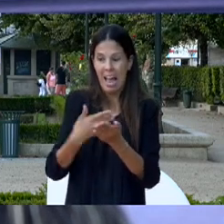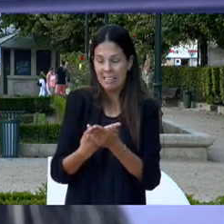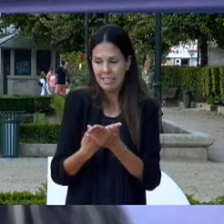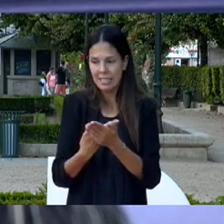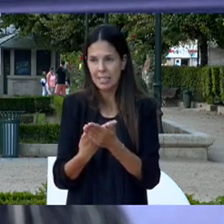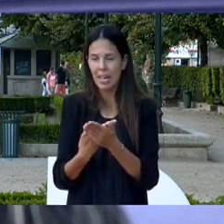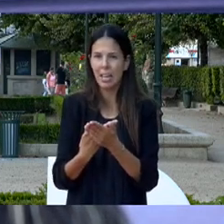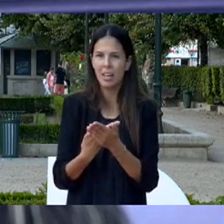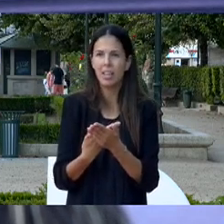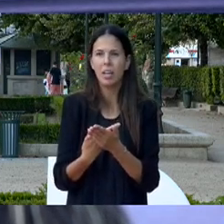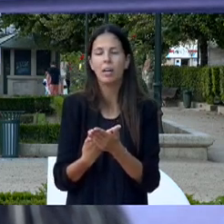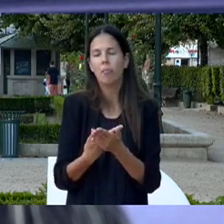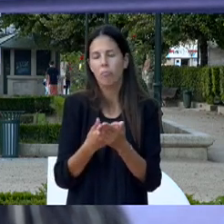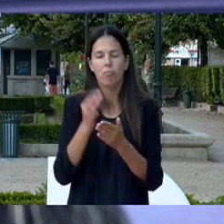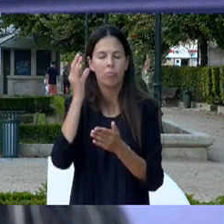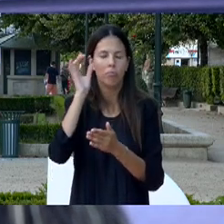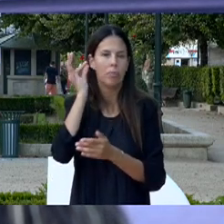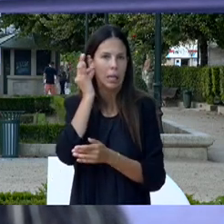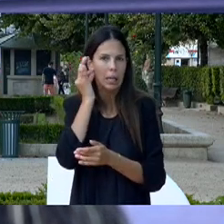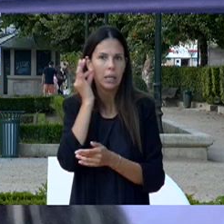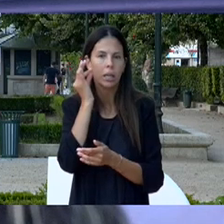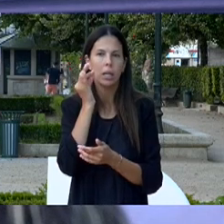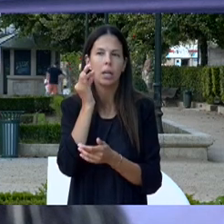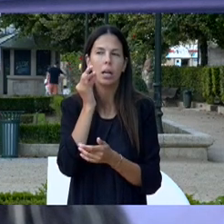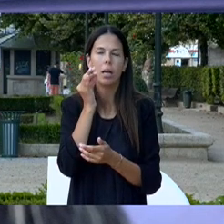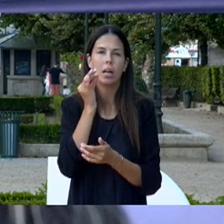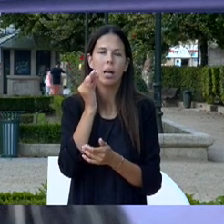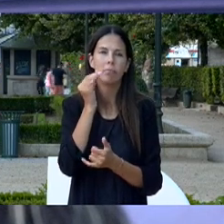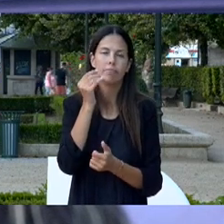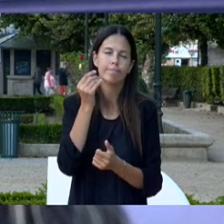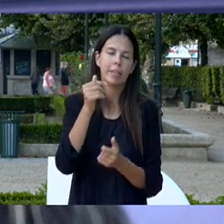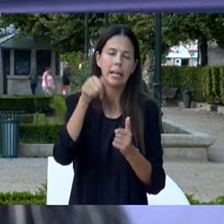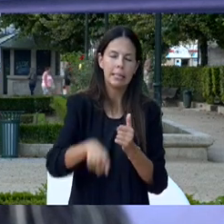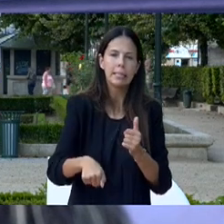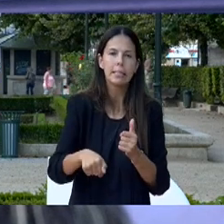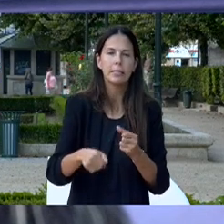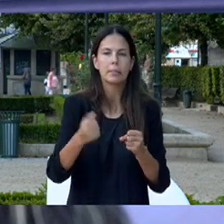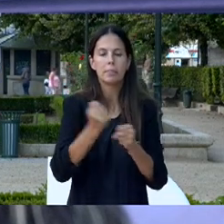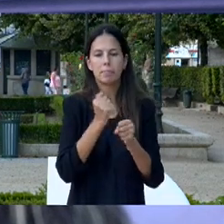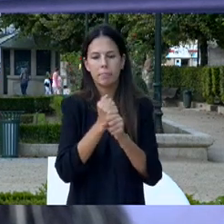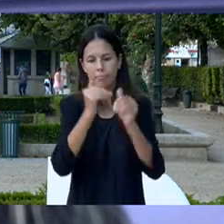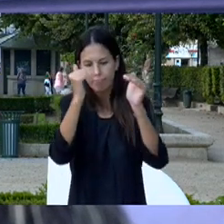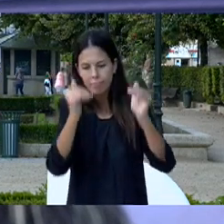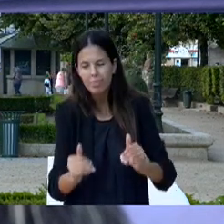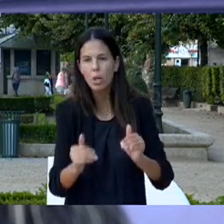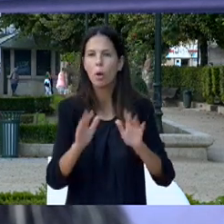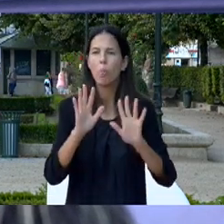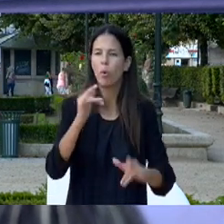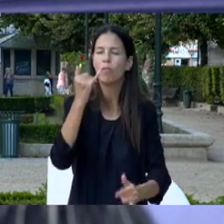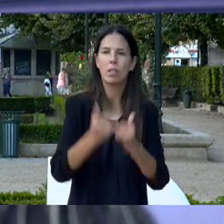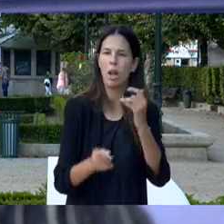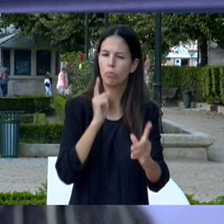Ela, por supuesto, baixa moito seu perfil, pero, mesmo así, as represalias non